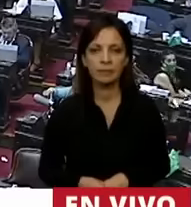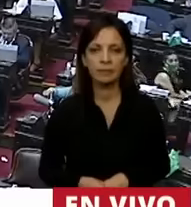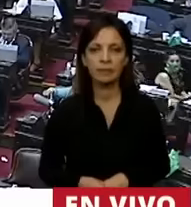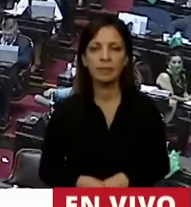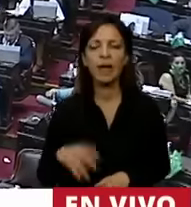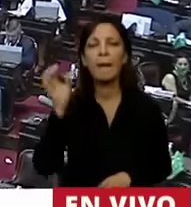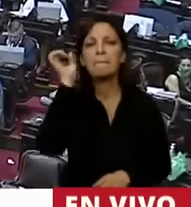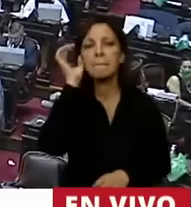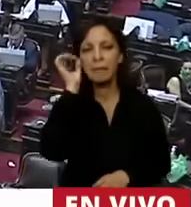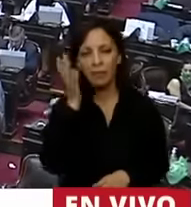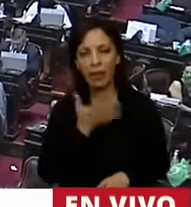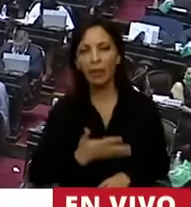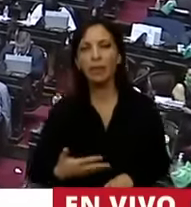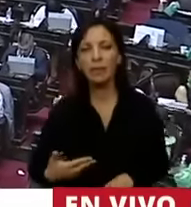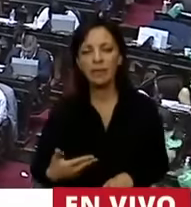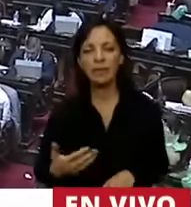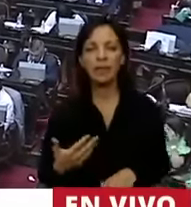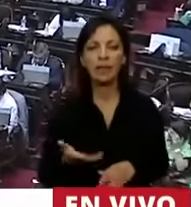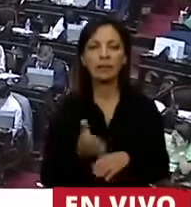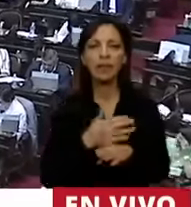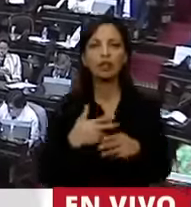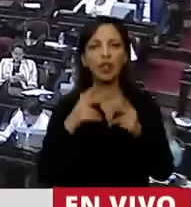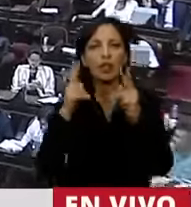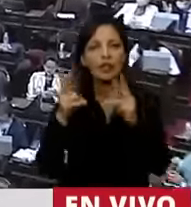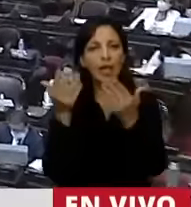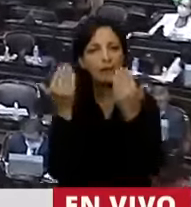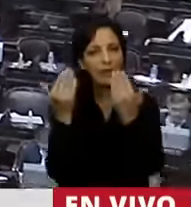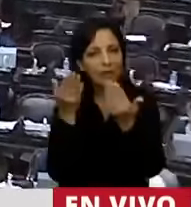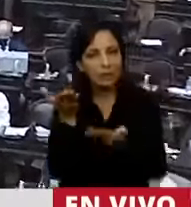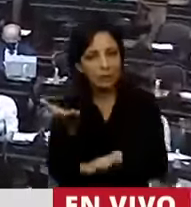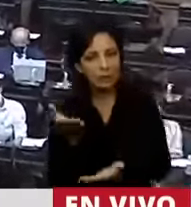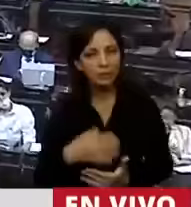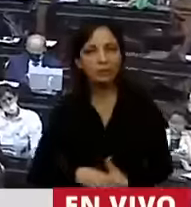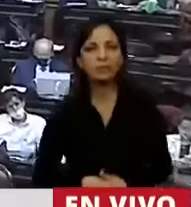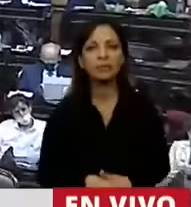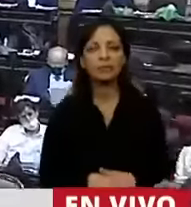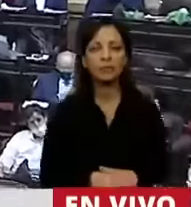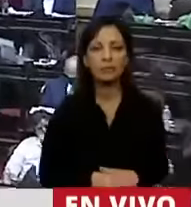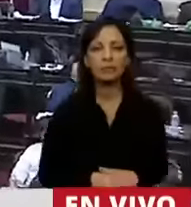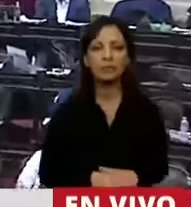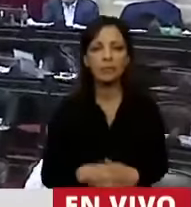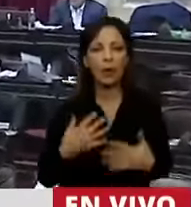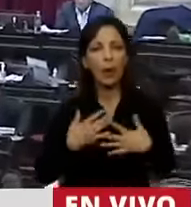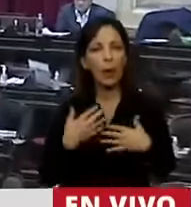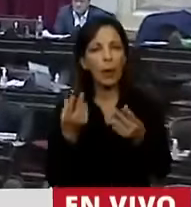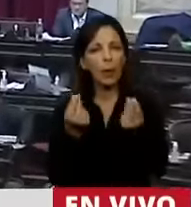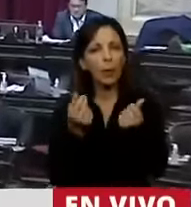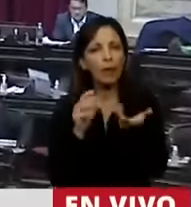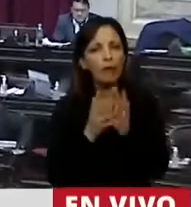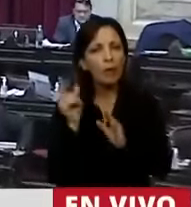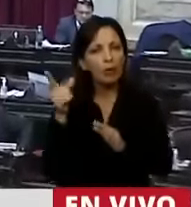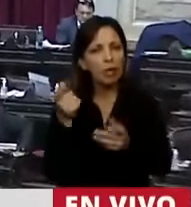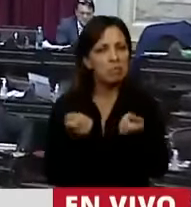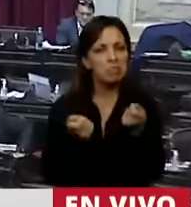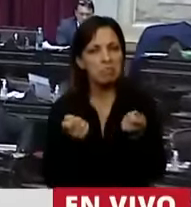Perdón, señor presidente. Le estaba diciendo que lo felicito y que valoro mucho cómo usted preside